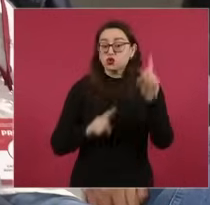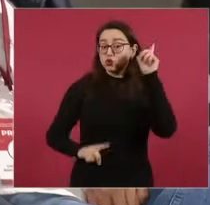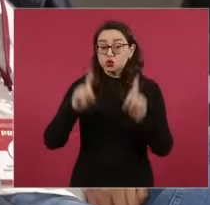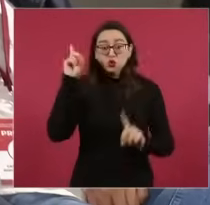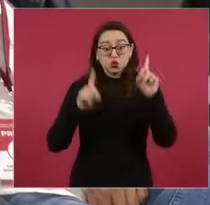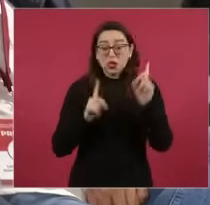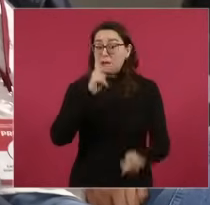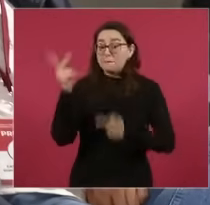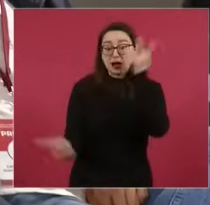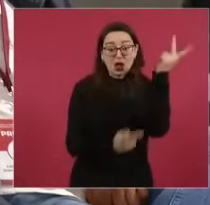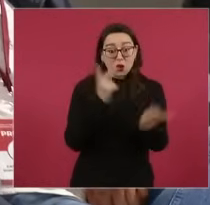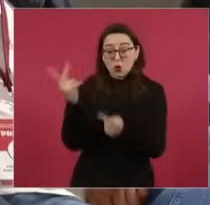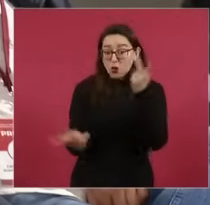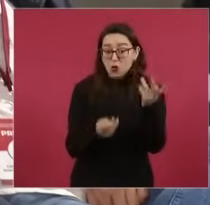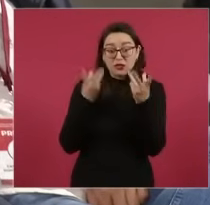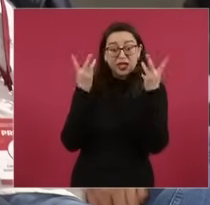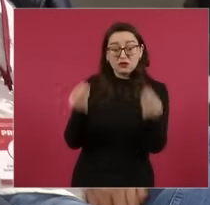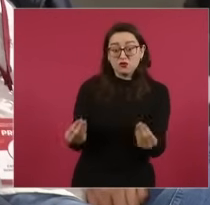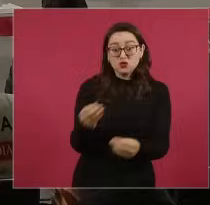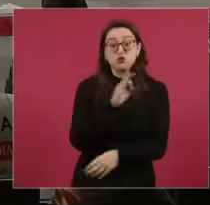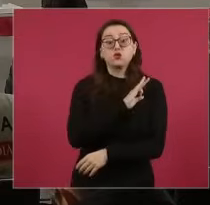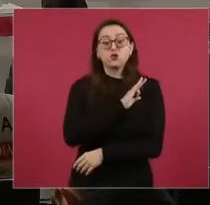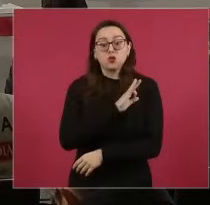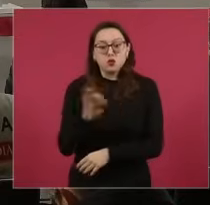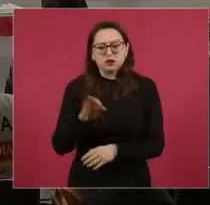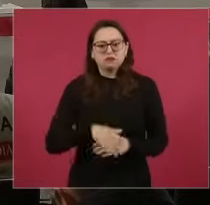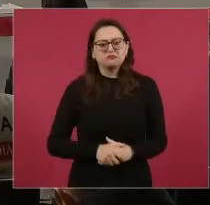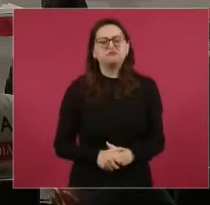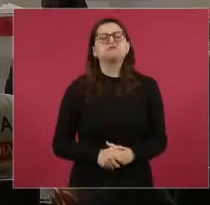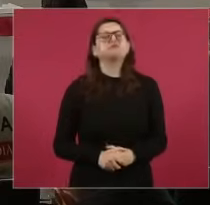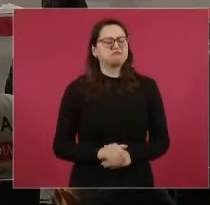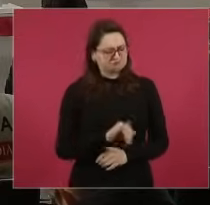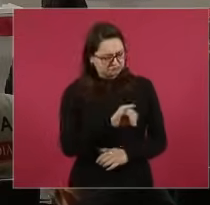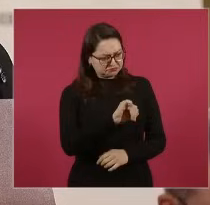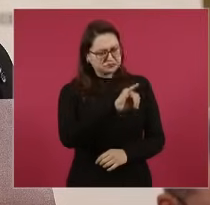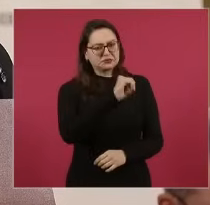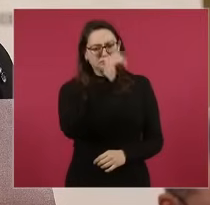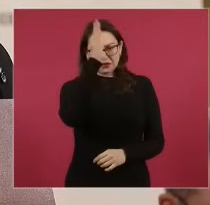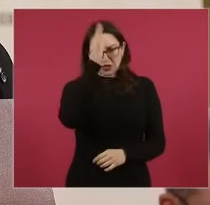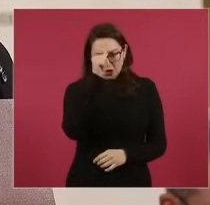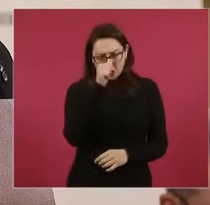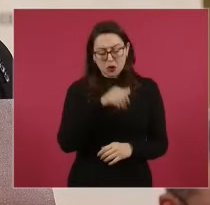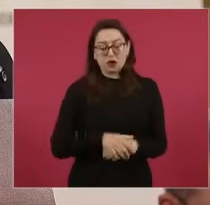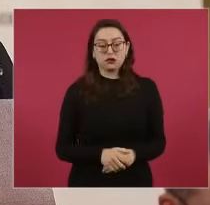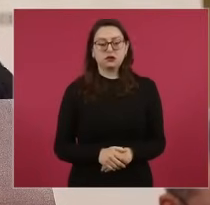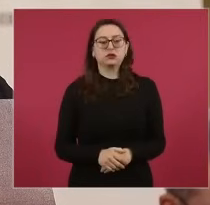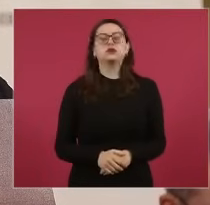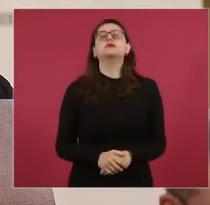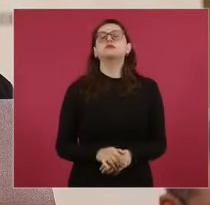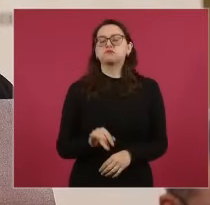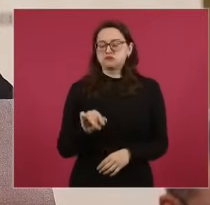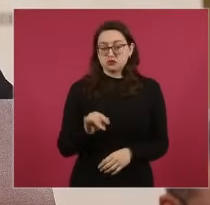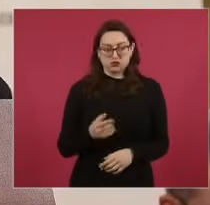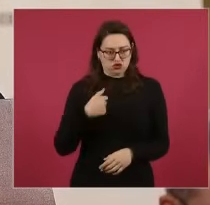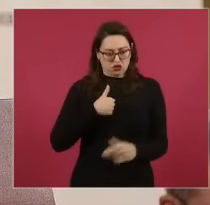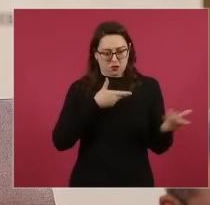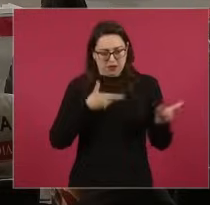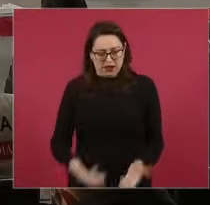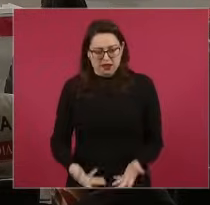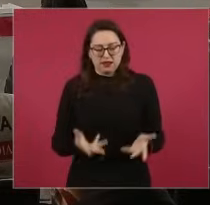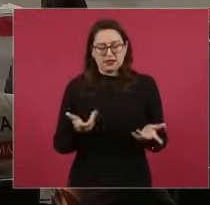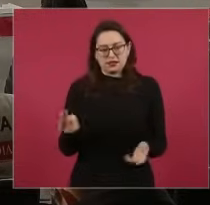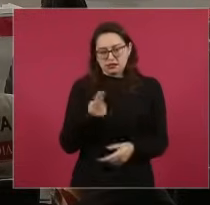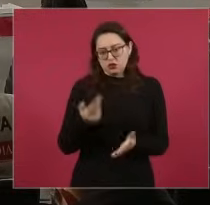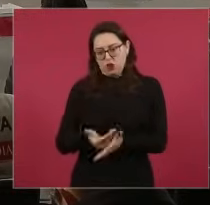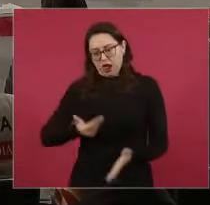le pedimos si se puede va a hacer repetir, una. Te concedemos. Y que nos avisen con tiempo. Con para, tiempo. Para poder